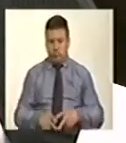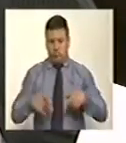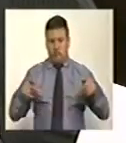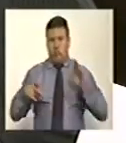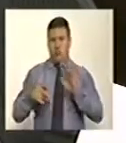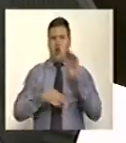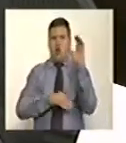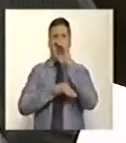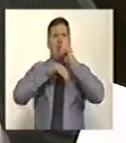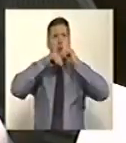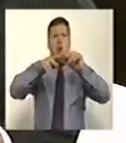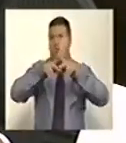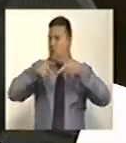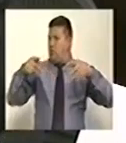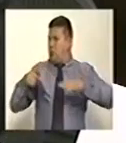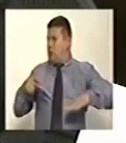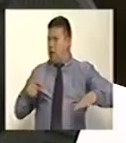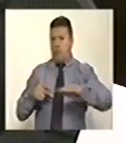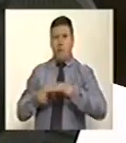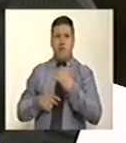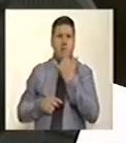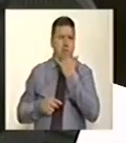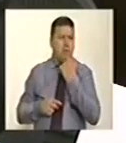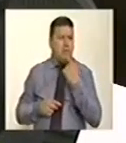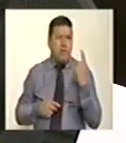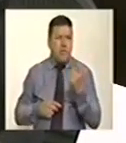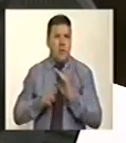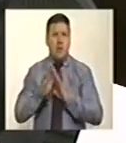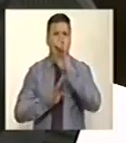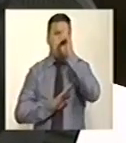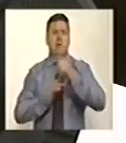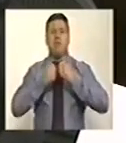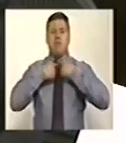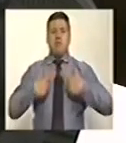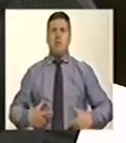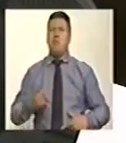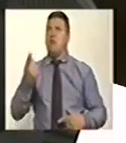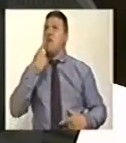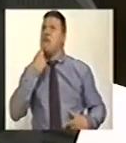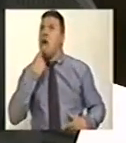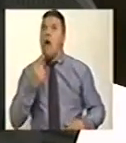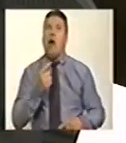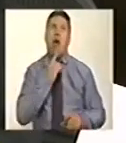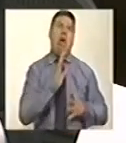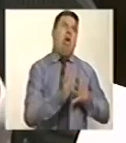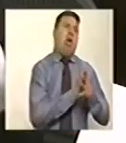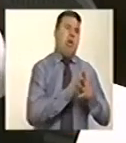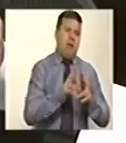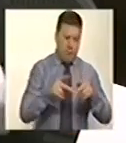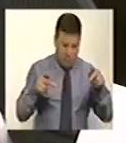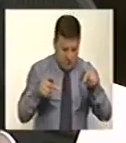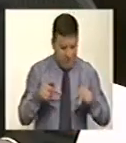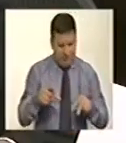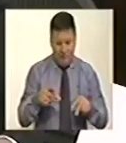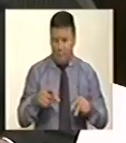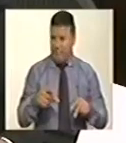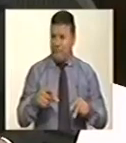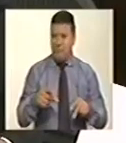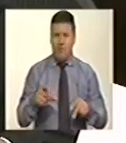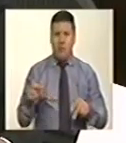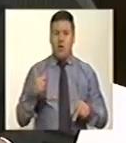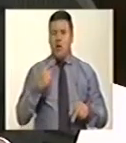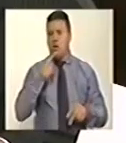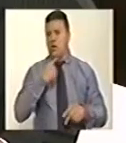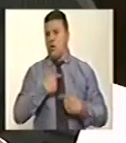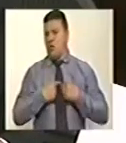colombiana publicó de lo que se decía en la Corte Suprema dan cuenta de que había magistrados